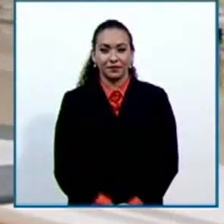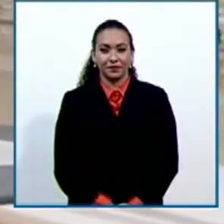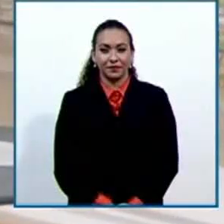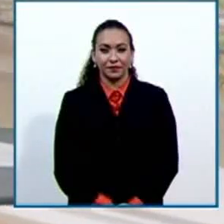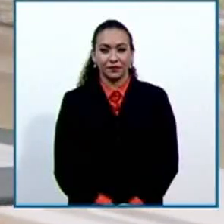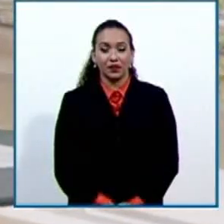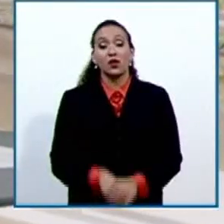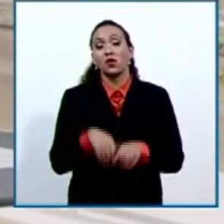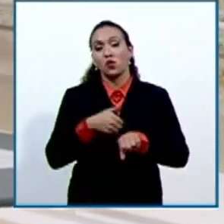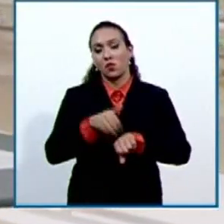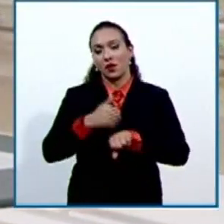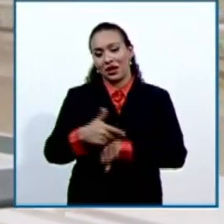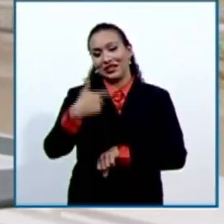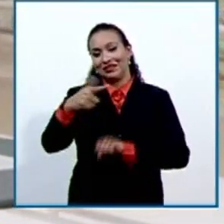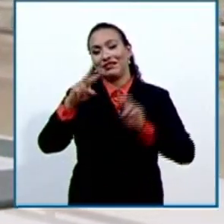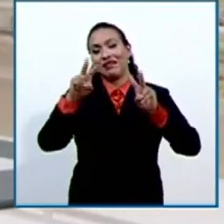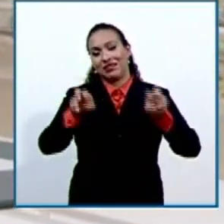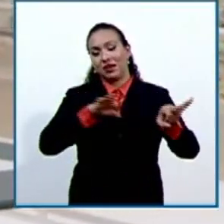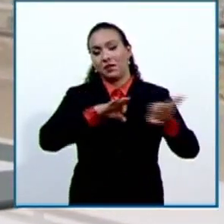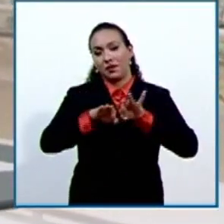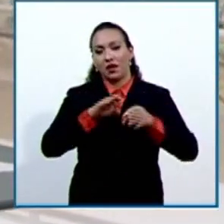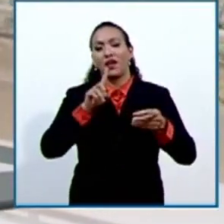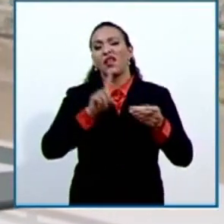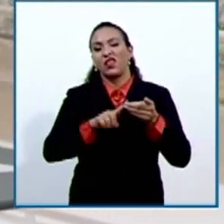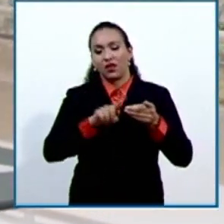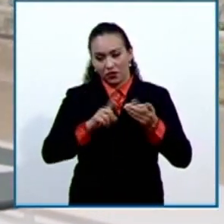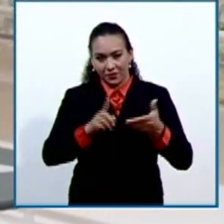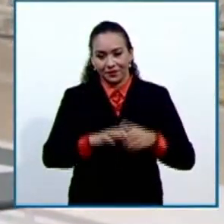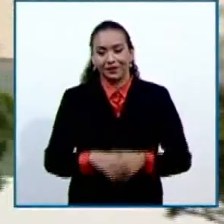El séptimo Tribunal Colegiado en materia de trabajo del